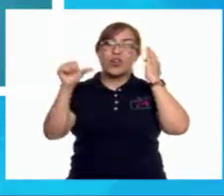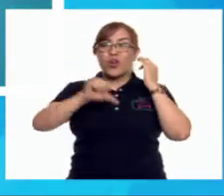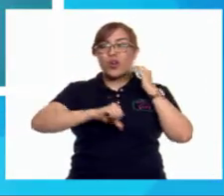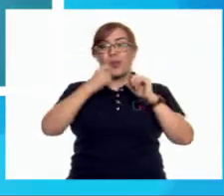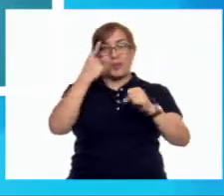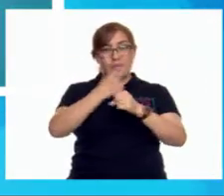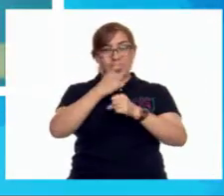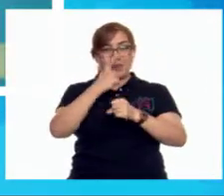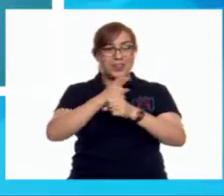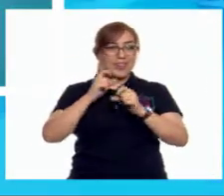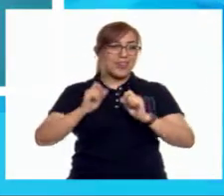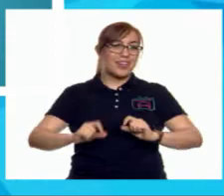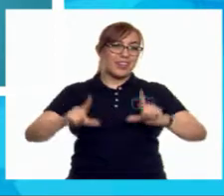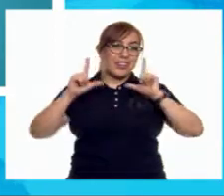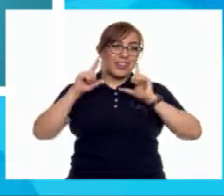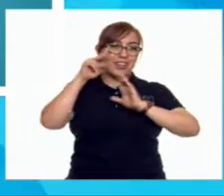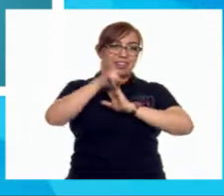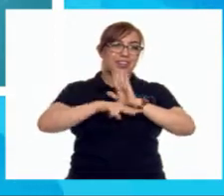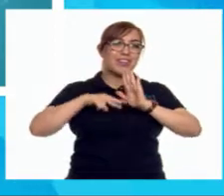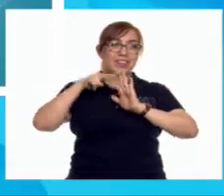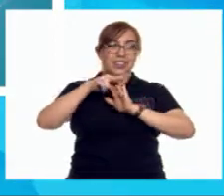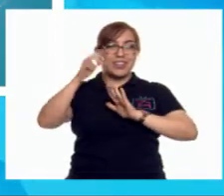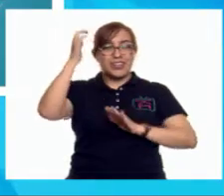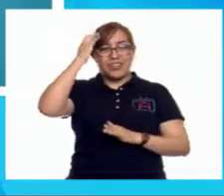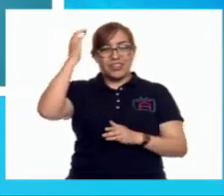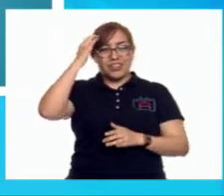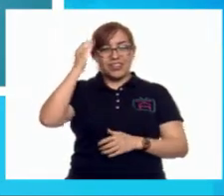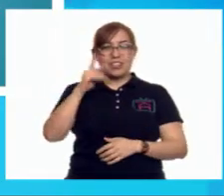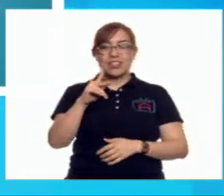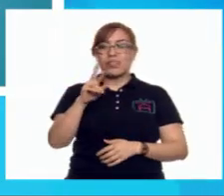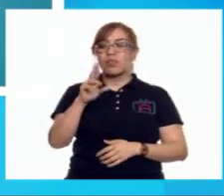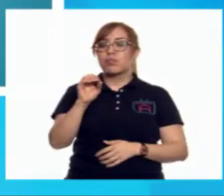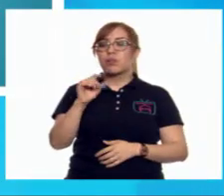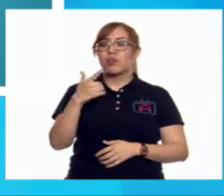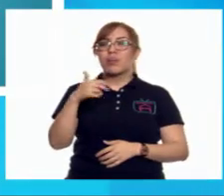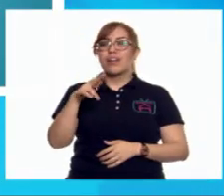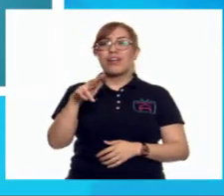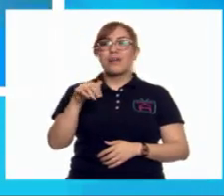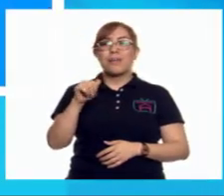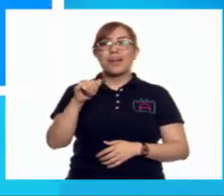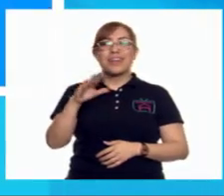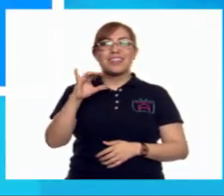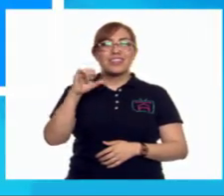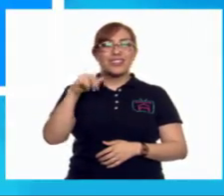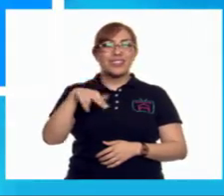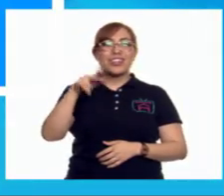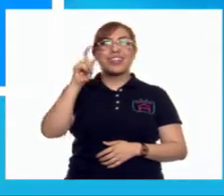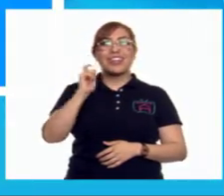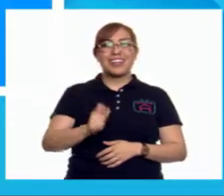cápsula conoceremos qué es la programación. ¿Estás listo? ¡Comencemos!